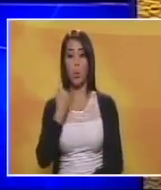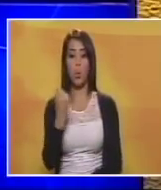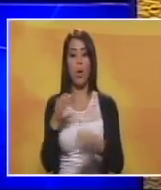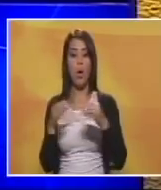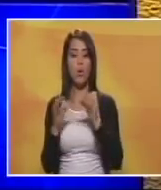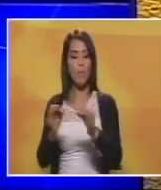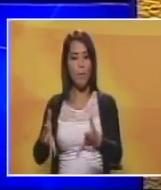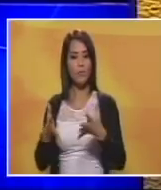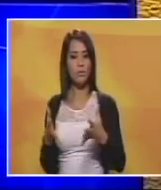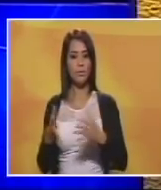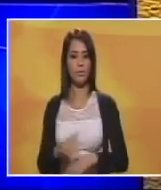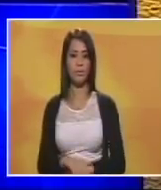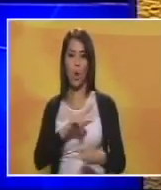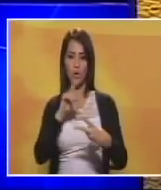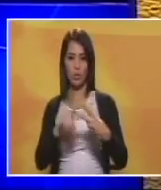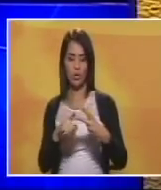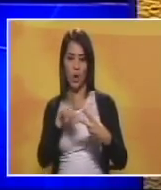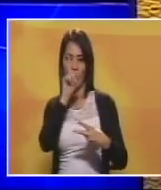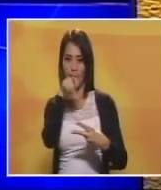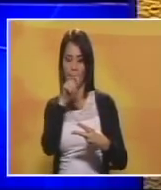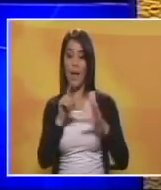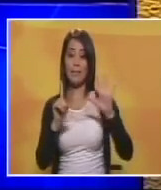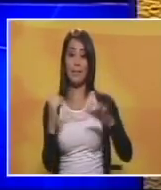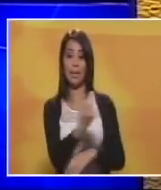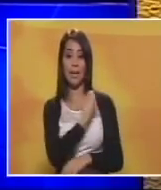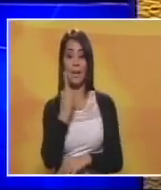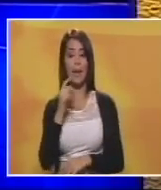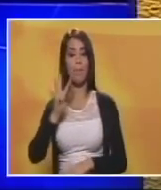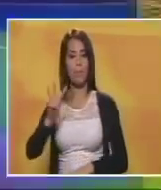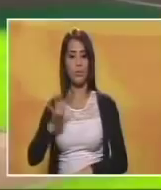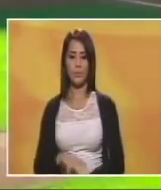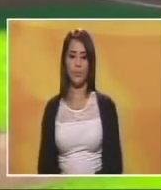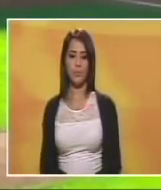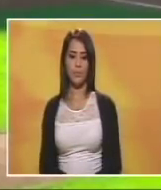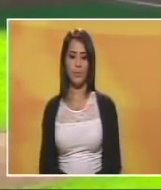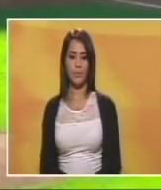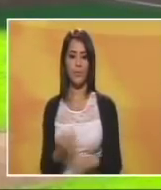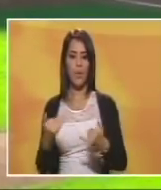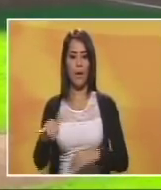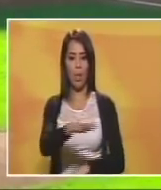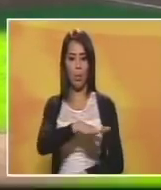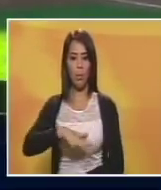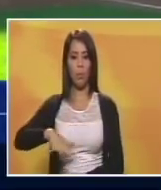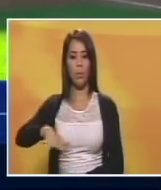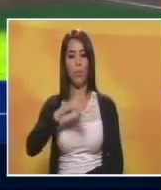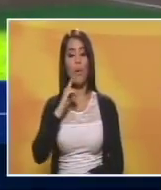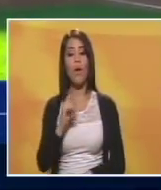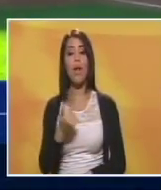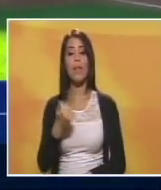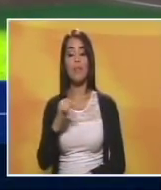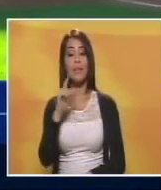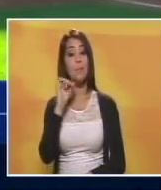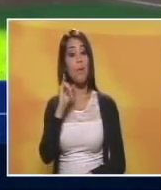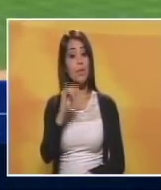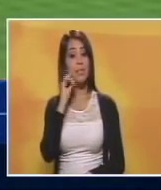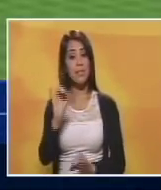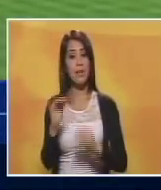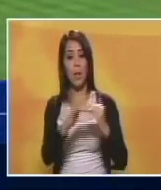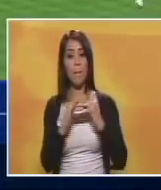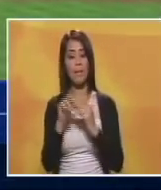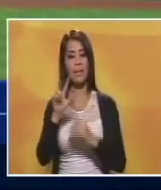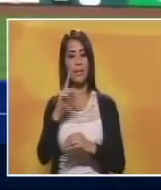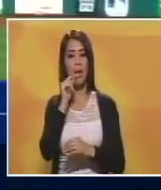Hola amigos, iniciamos los deportes con béisbol de Grandes Ligas porque Eugenio Suárez sigue teniendo un temporadón. El guayanés alcanzó los 31 vuelacercas